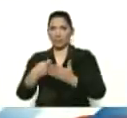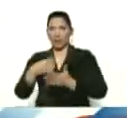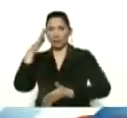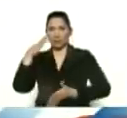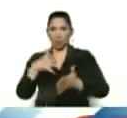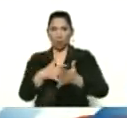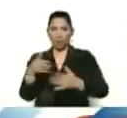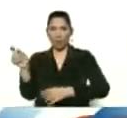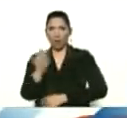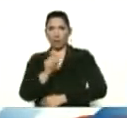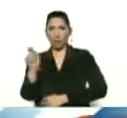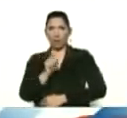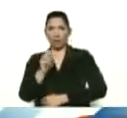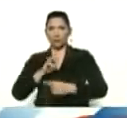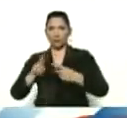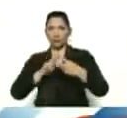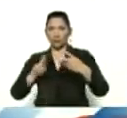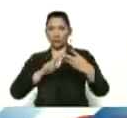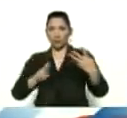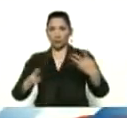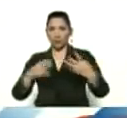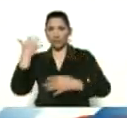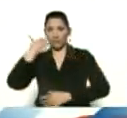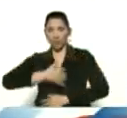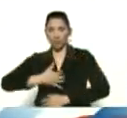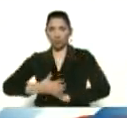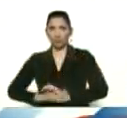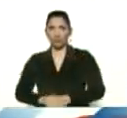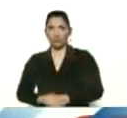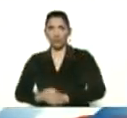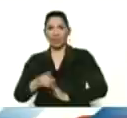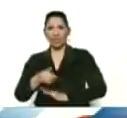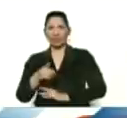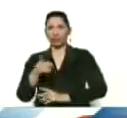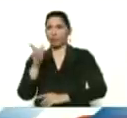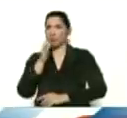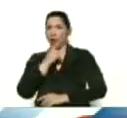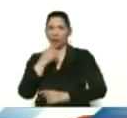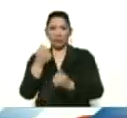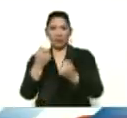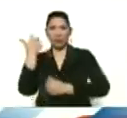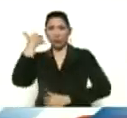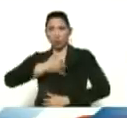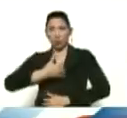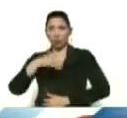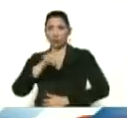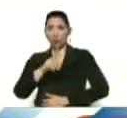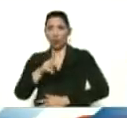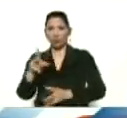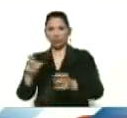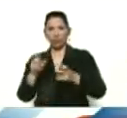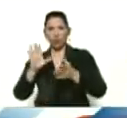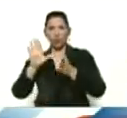al mes de recursos descongelados. No, no son recursos descongelados, son recursos